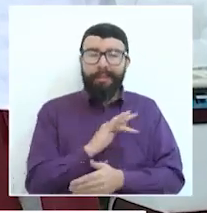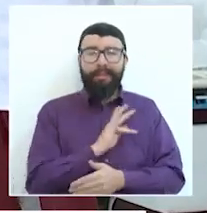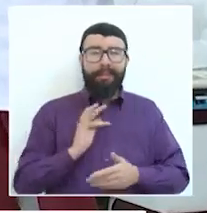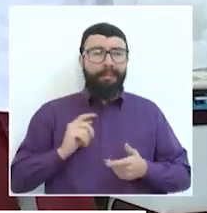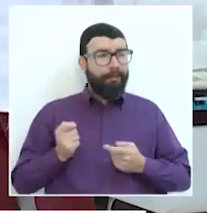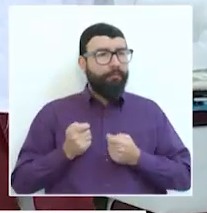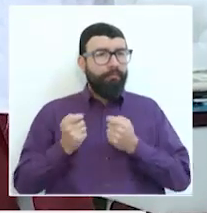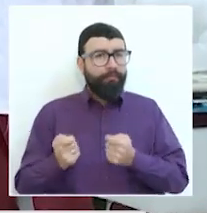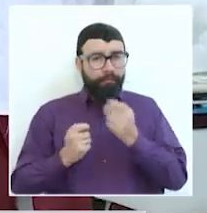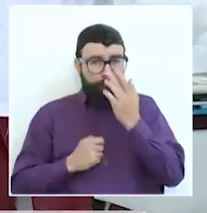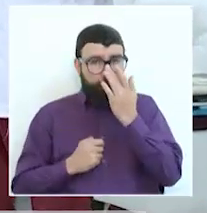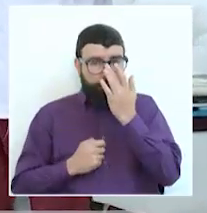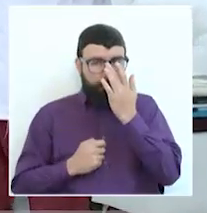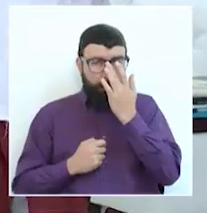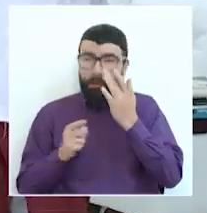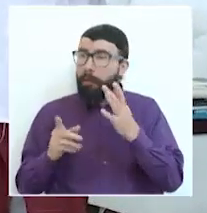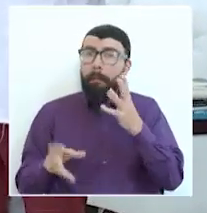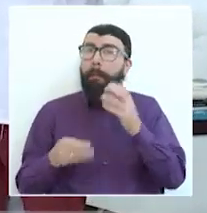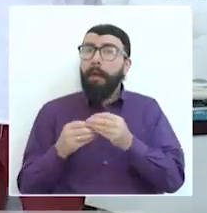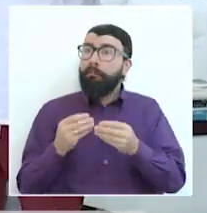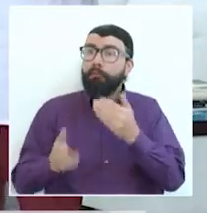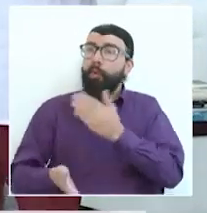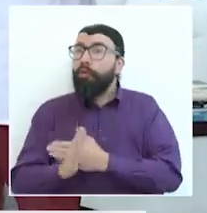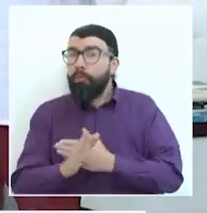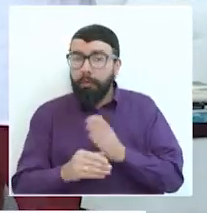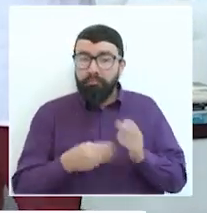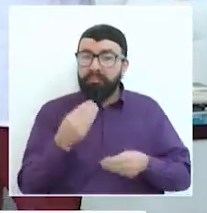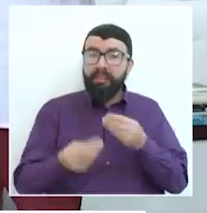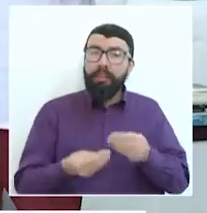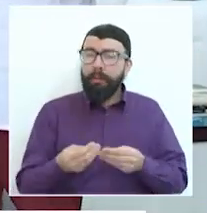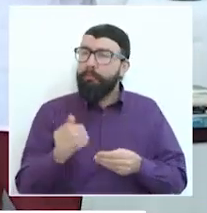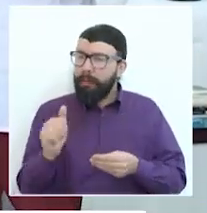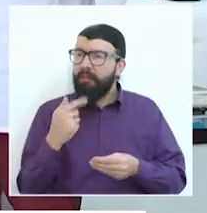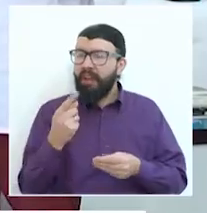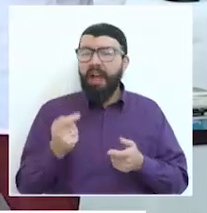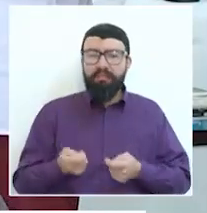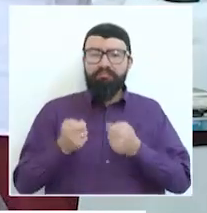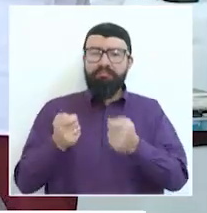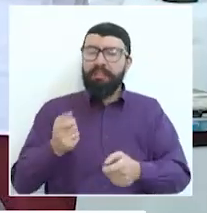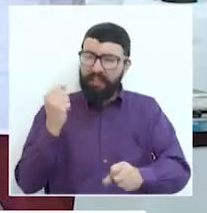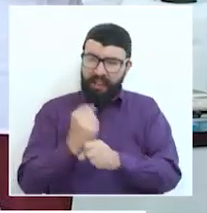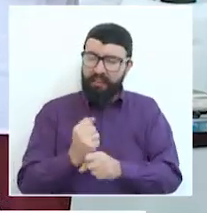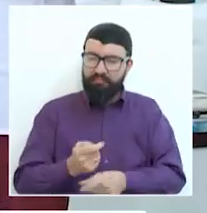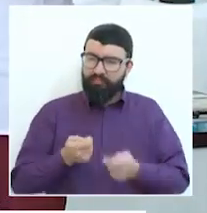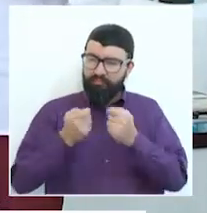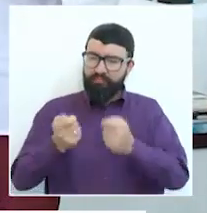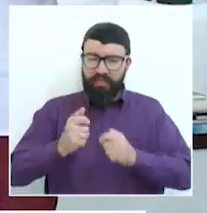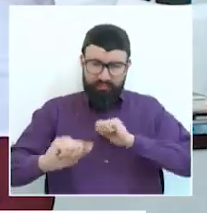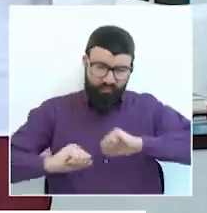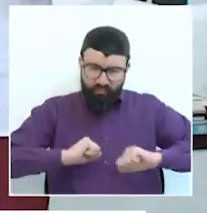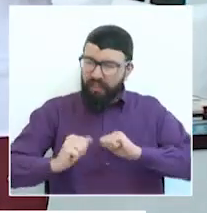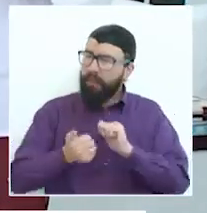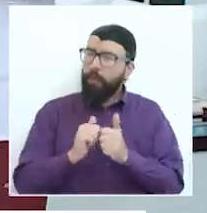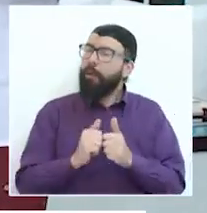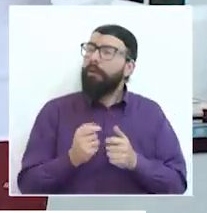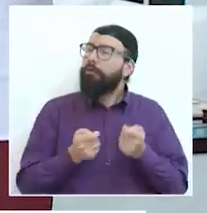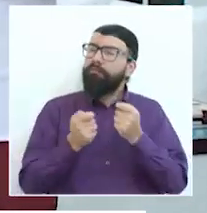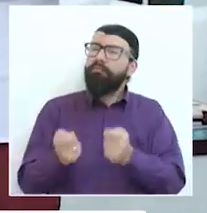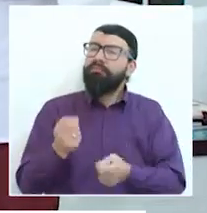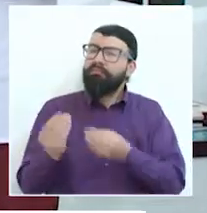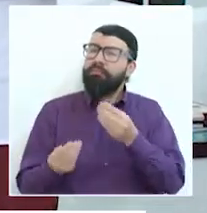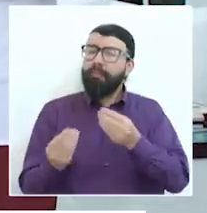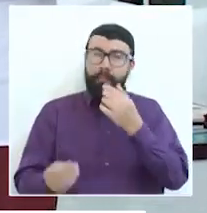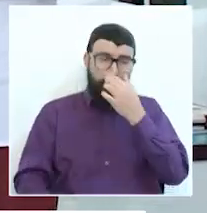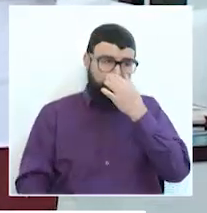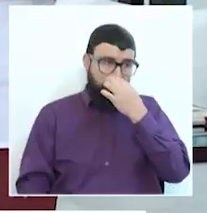Andrés Felipe, paso a seguir a él para que Luis ya diga la rutina que necesita es esta. Claro, entonces pues es algo que